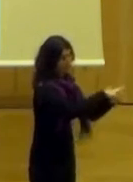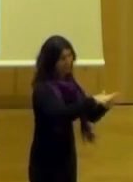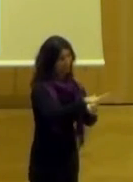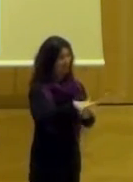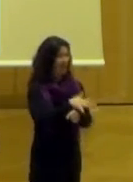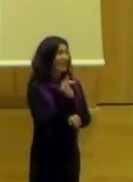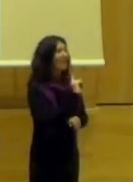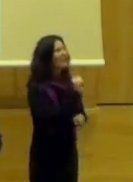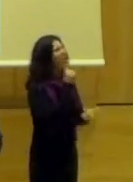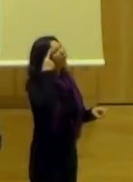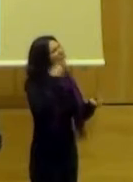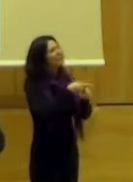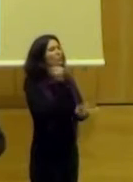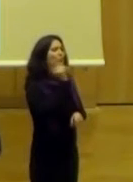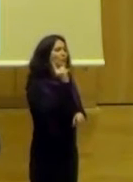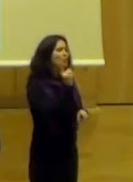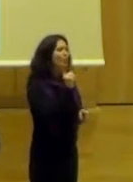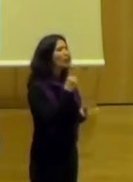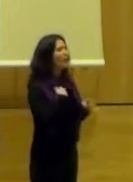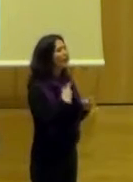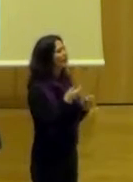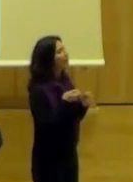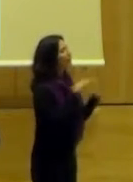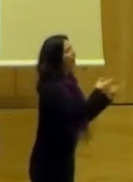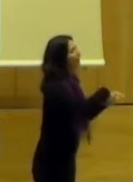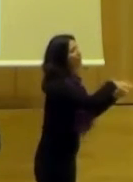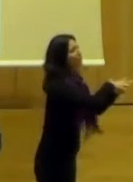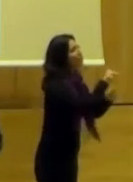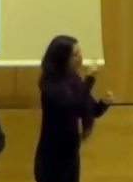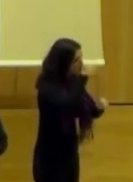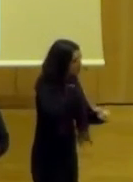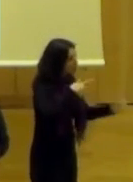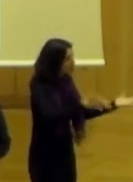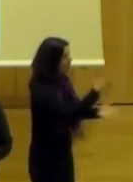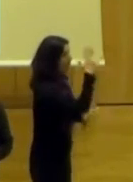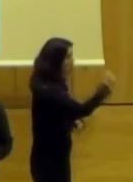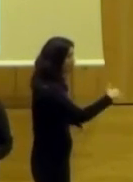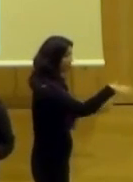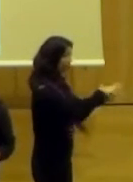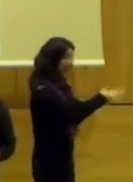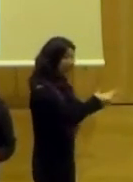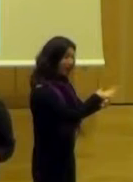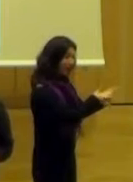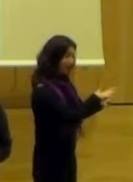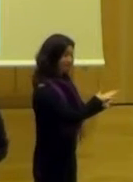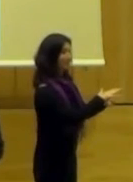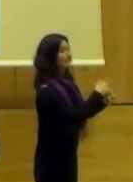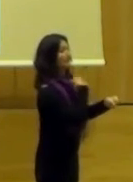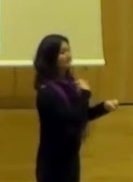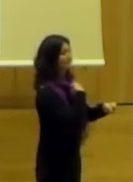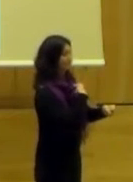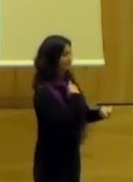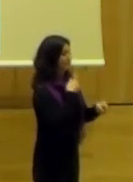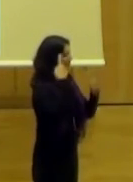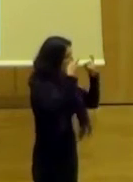de que no trata sobre todo de llevar cosas a los barrios, sino de potenciar aquello que existe en los barrios y ver de qué manera